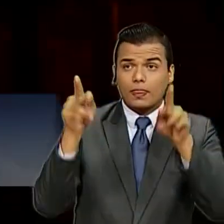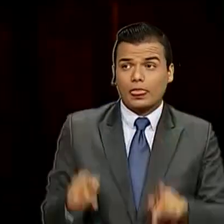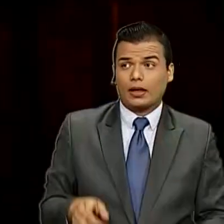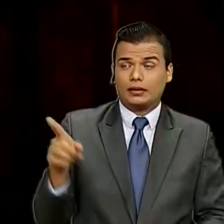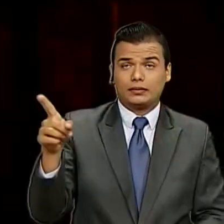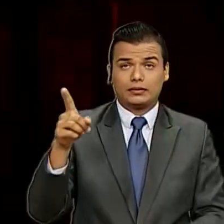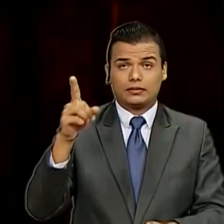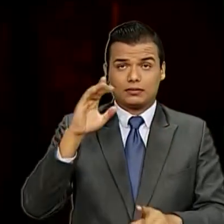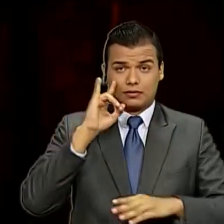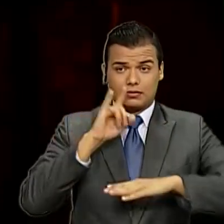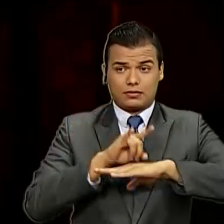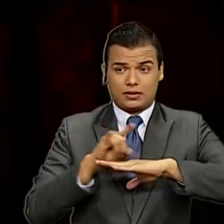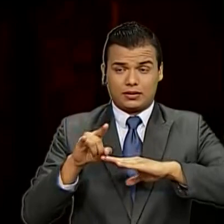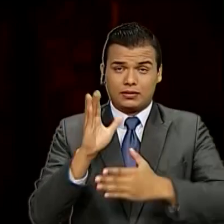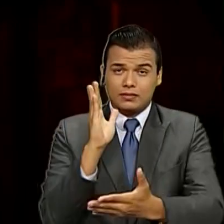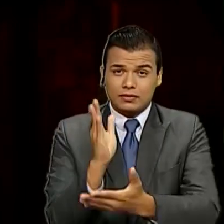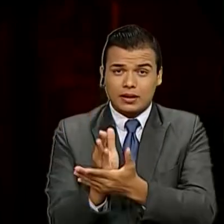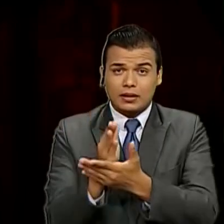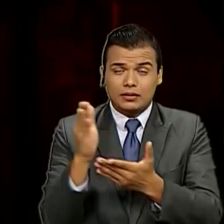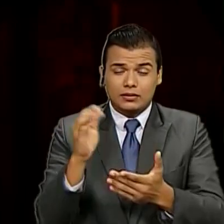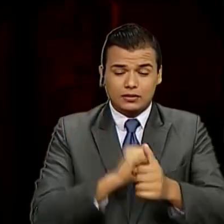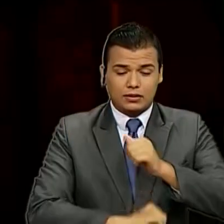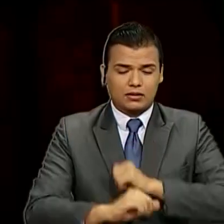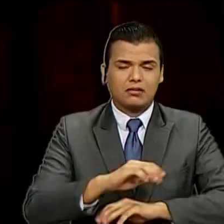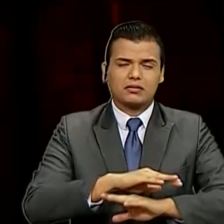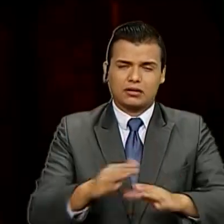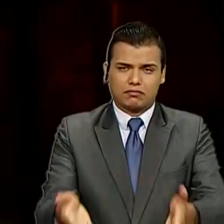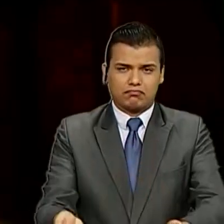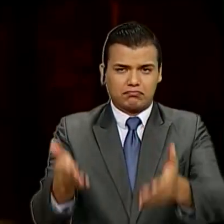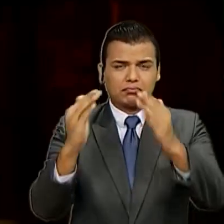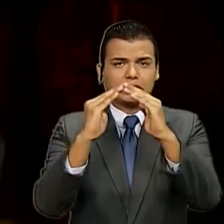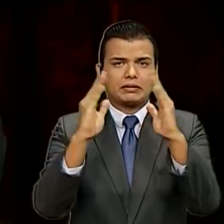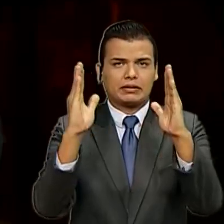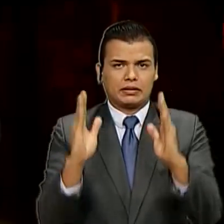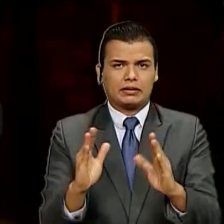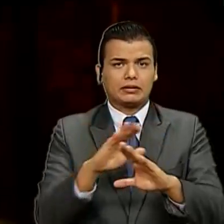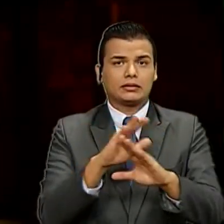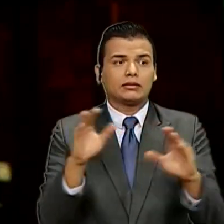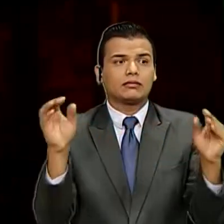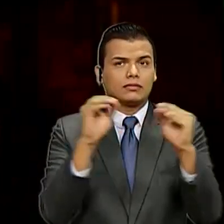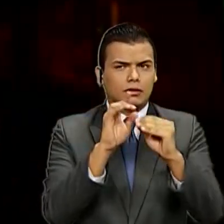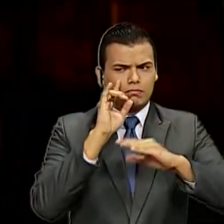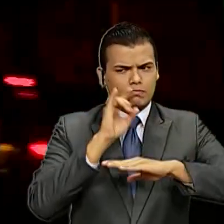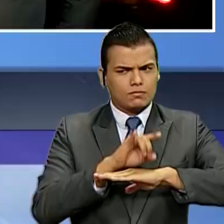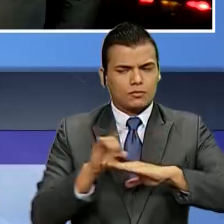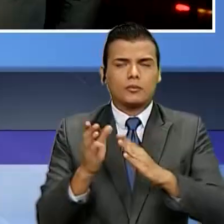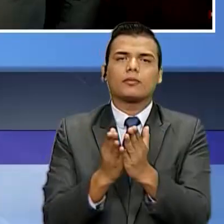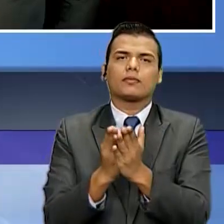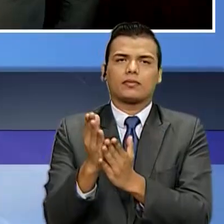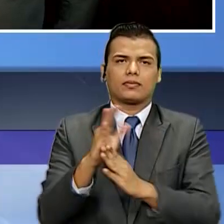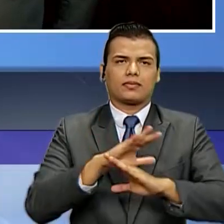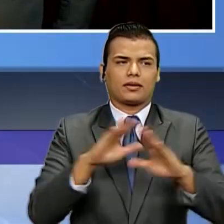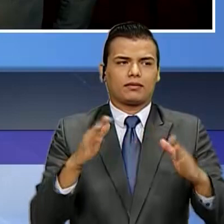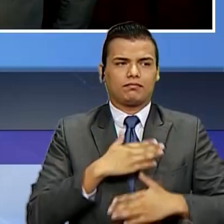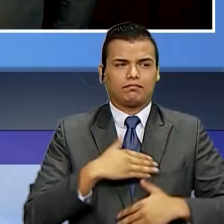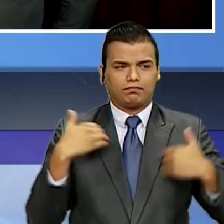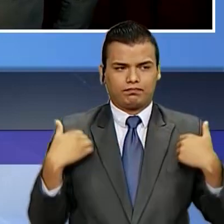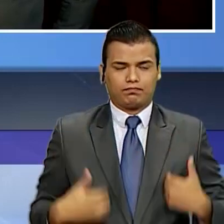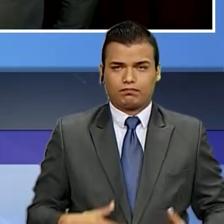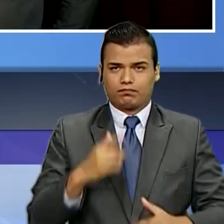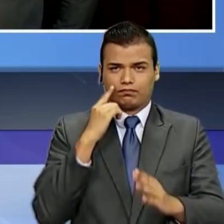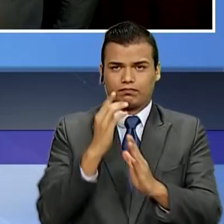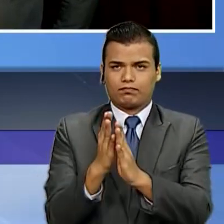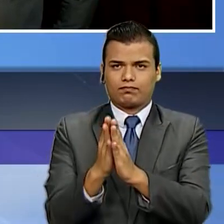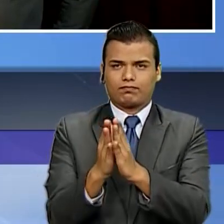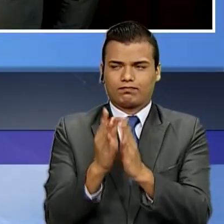resultó herido ya fue dado de alta y se ha reforzado también la seguridad en estas unidades. Es la información desde el oeste de Cali. Wilson